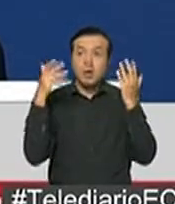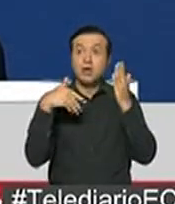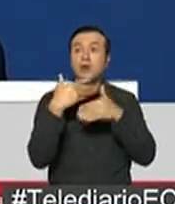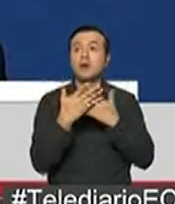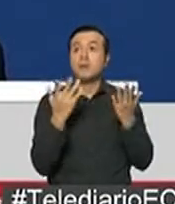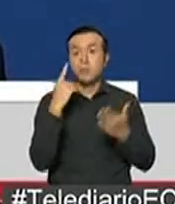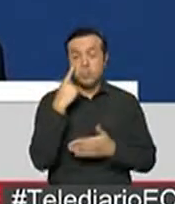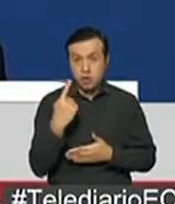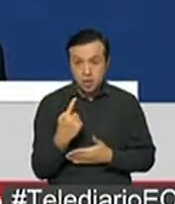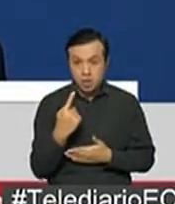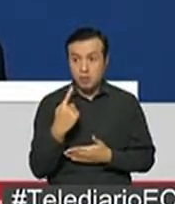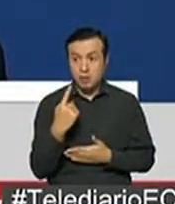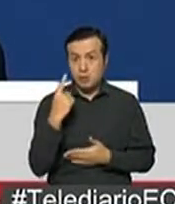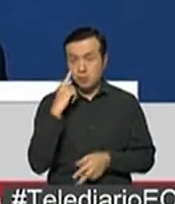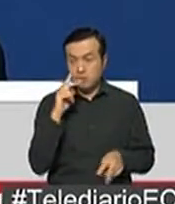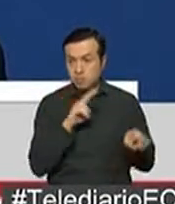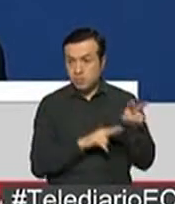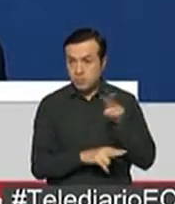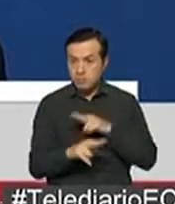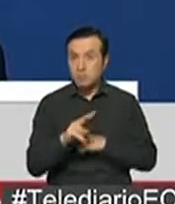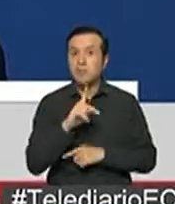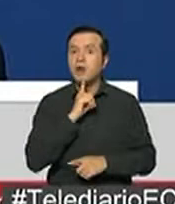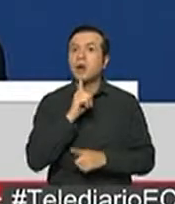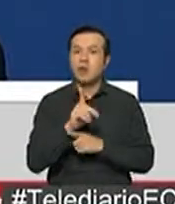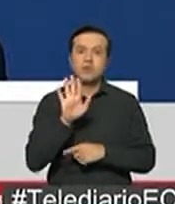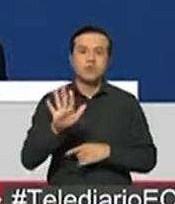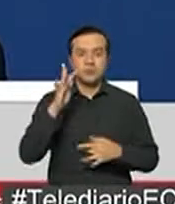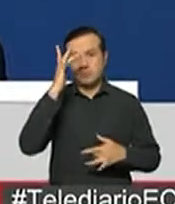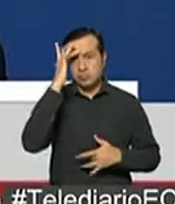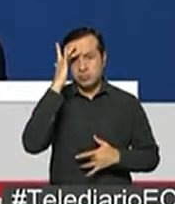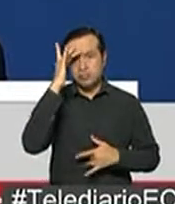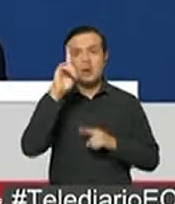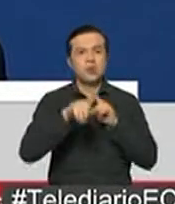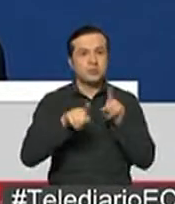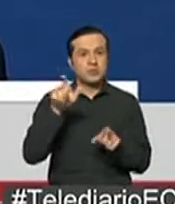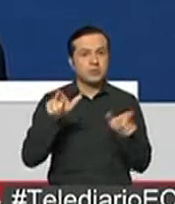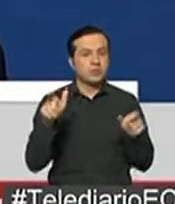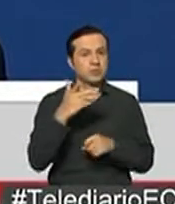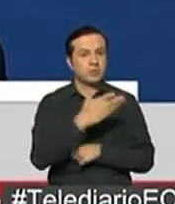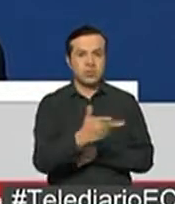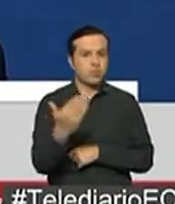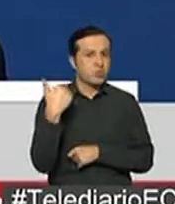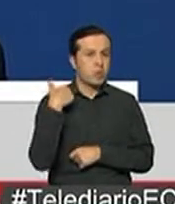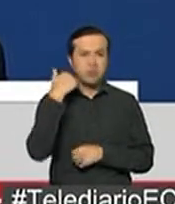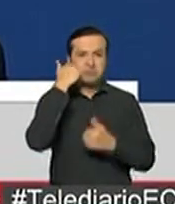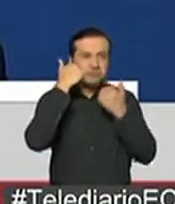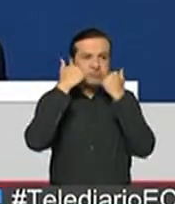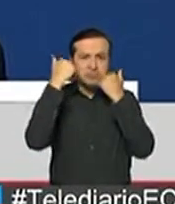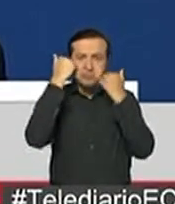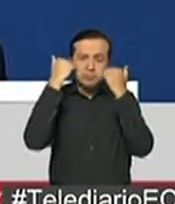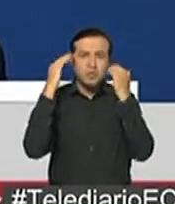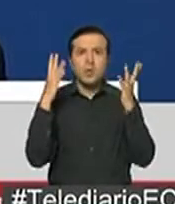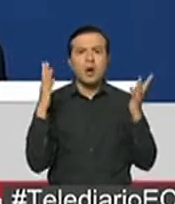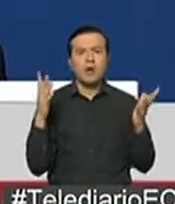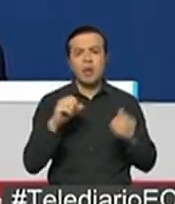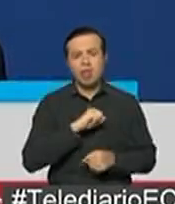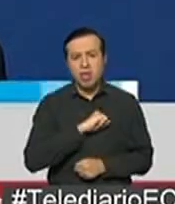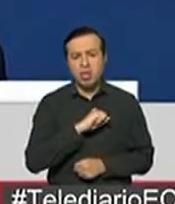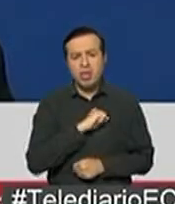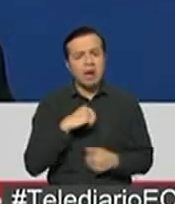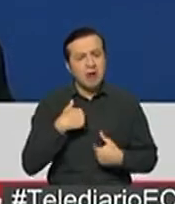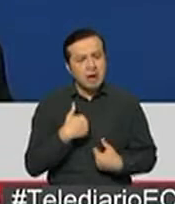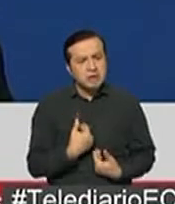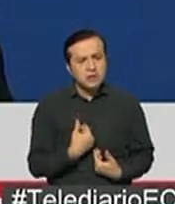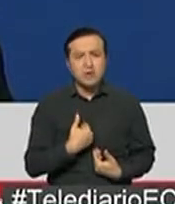de las pruebas de ácido nucleico son positivos hemos observado que algunos pacientes que no tienen fiebre evidente sólo tos y fatiga